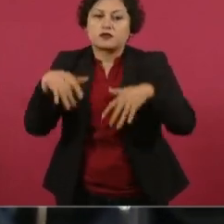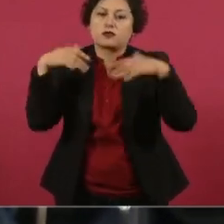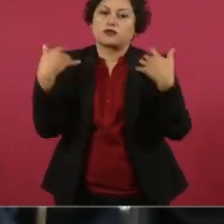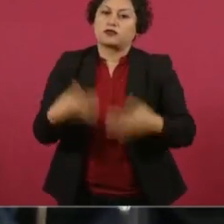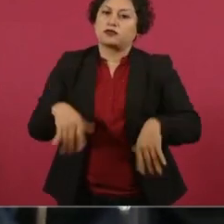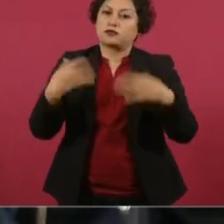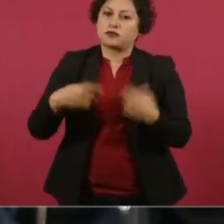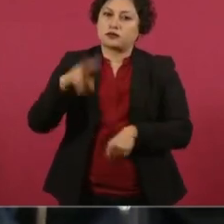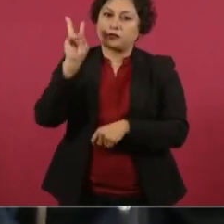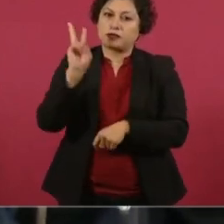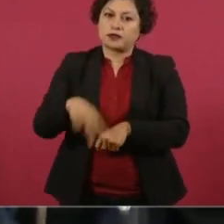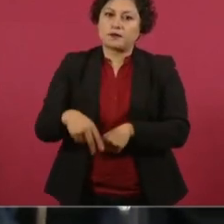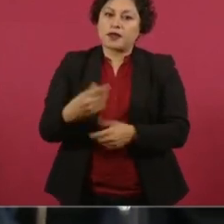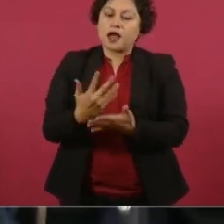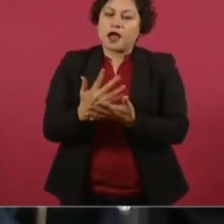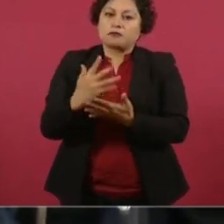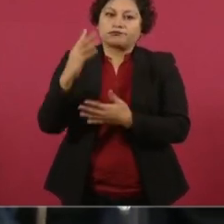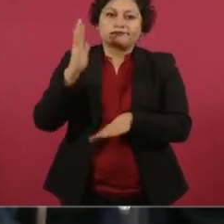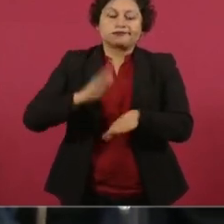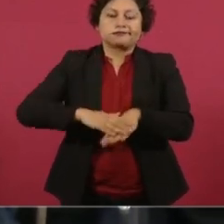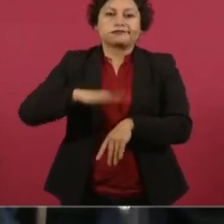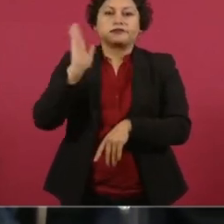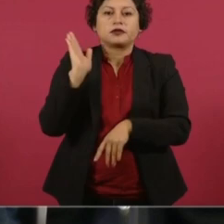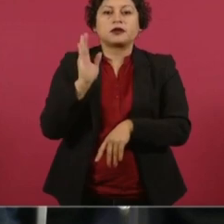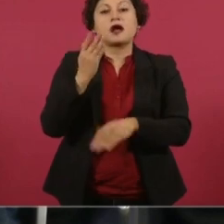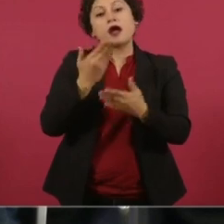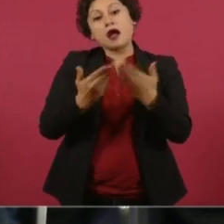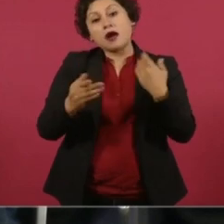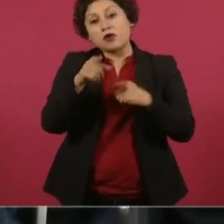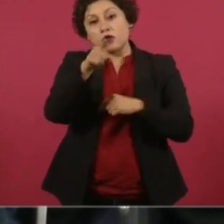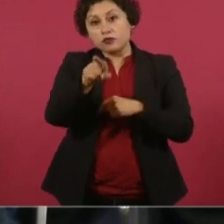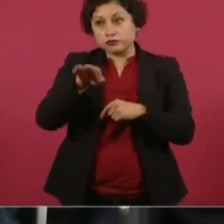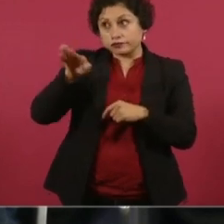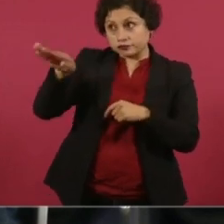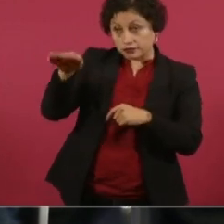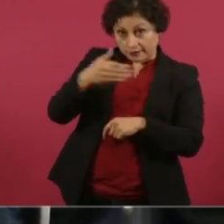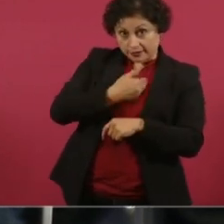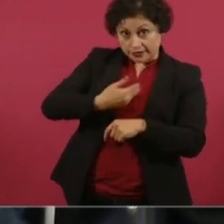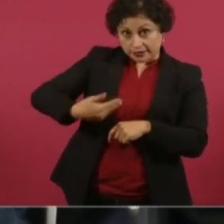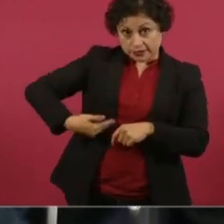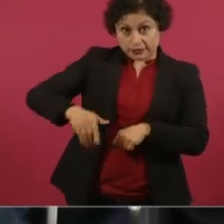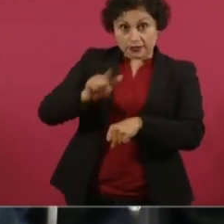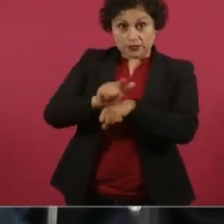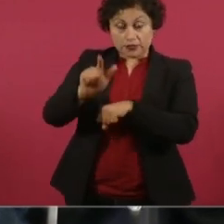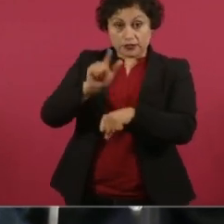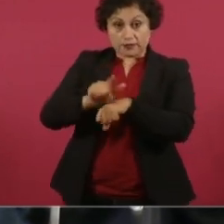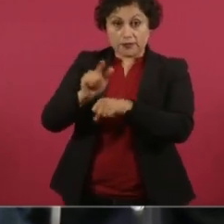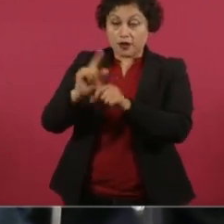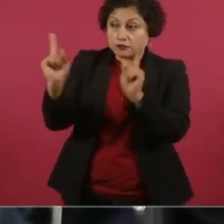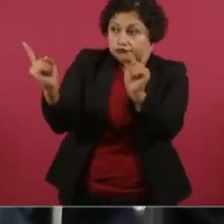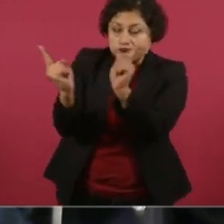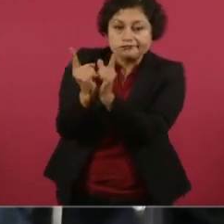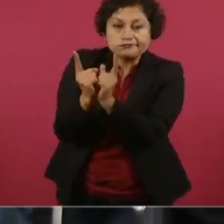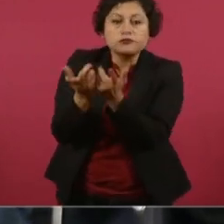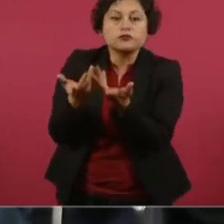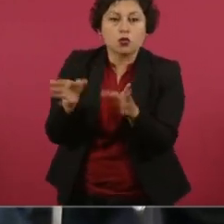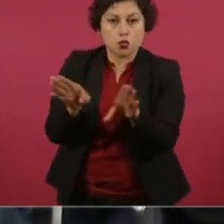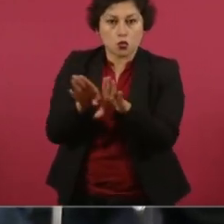verdaderamente tremenda. ¿Qué le va a pedir al nuevo presidente de Guatemala? Justamente porque se